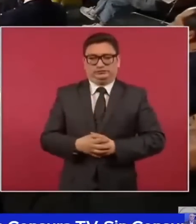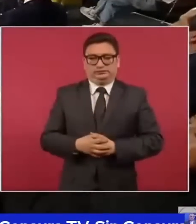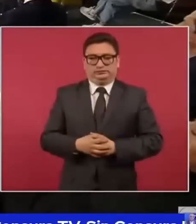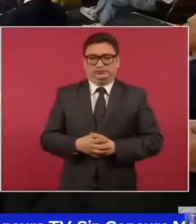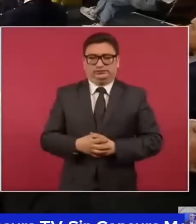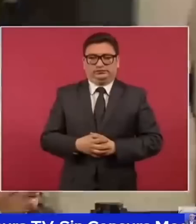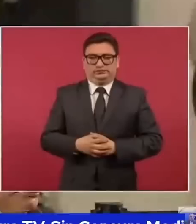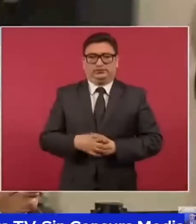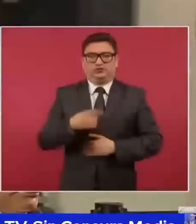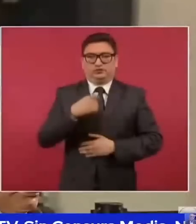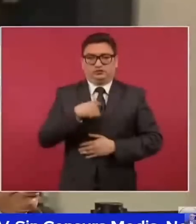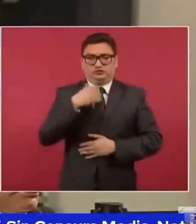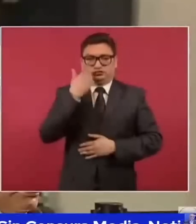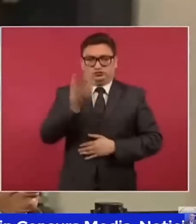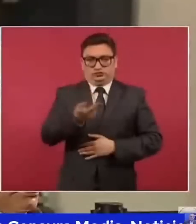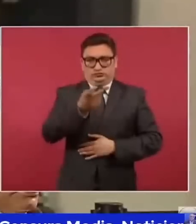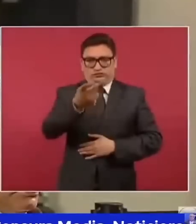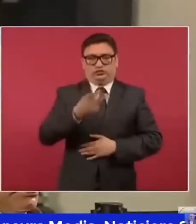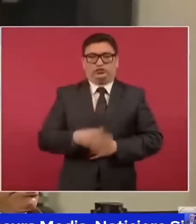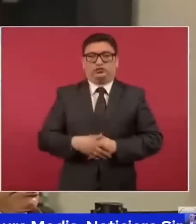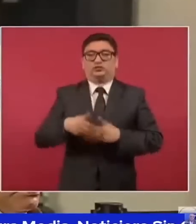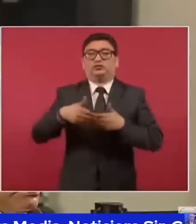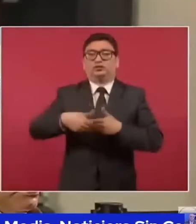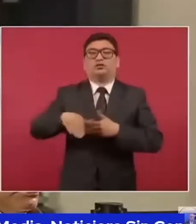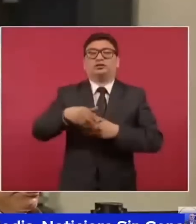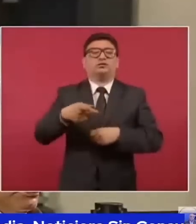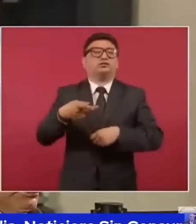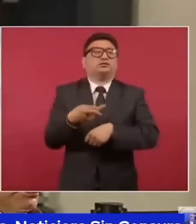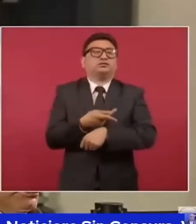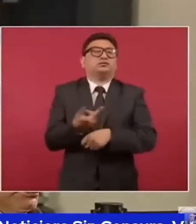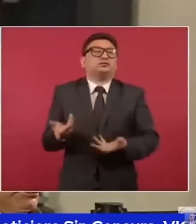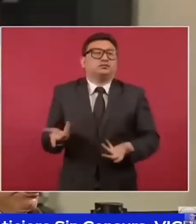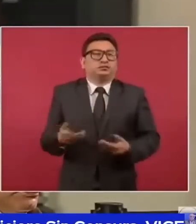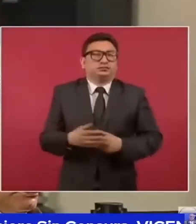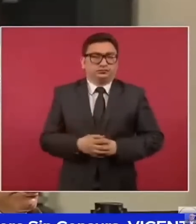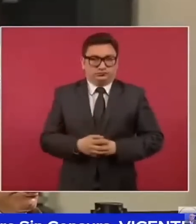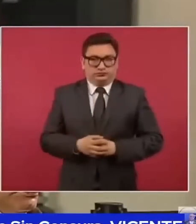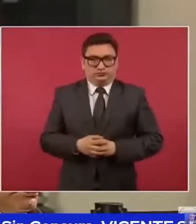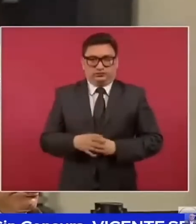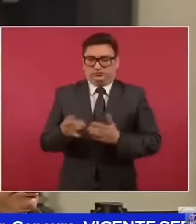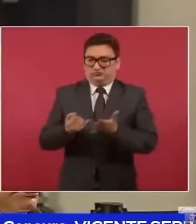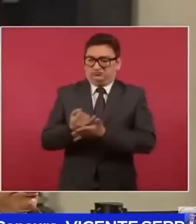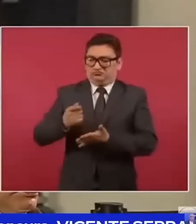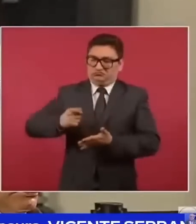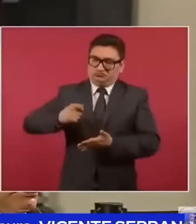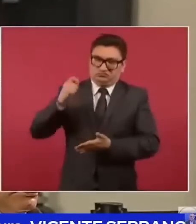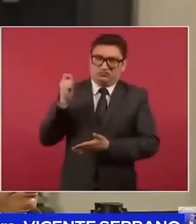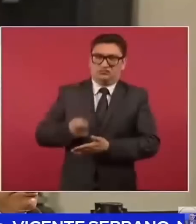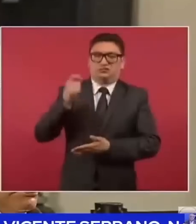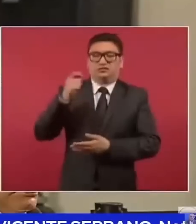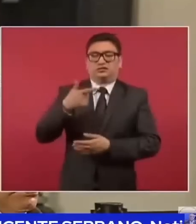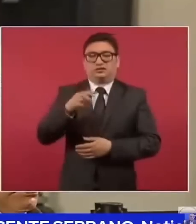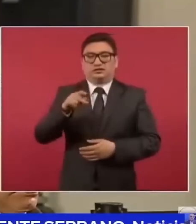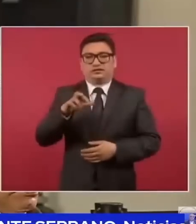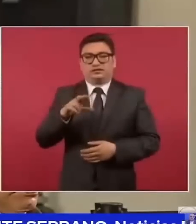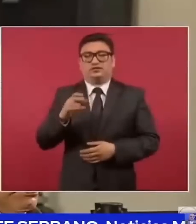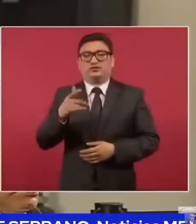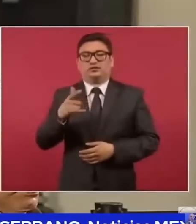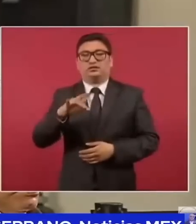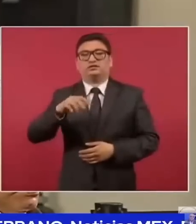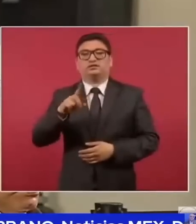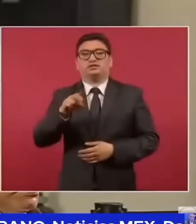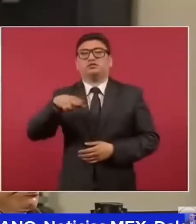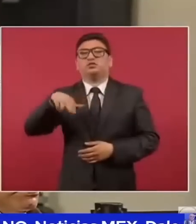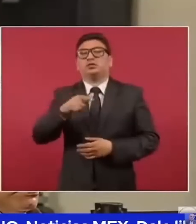Y yo le voy a preguntar, ¿qué va a pasar ahora que se ha declarado culpable a Genaro García Luna? Usted